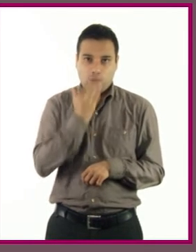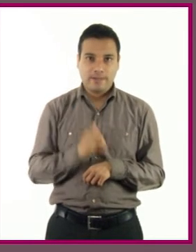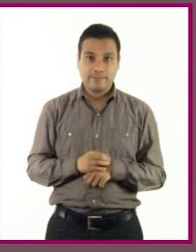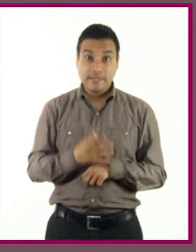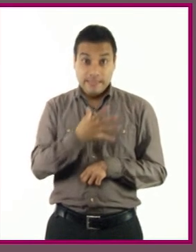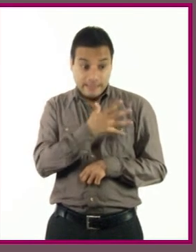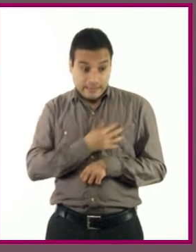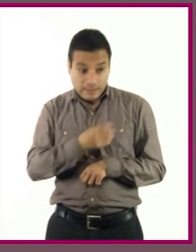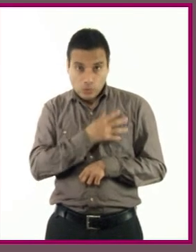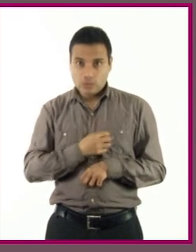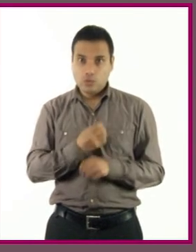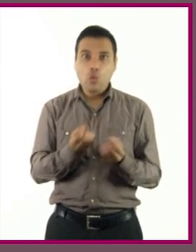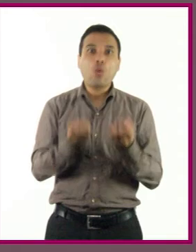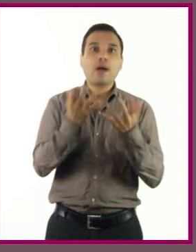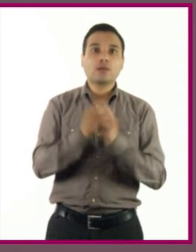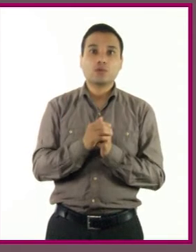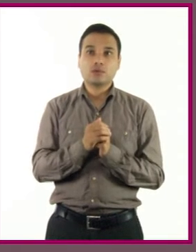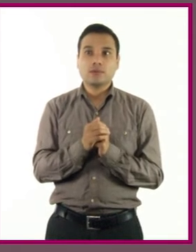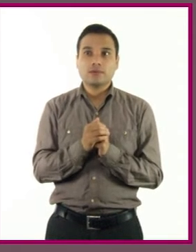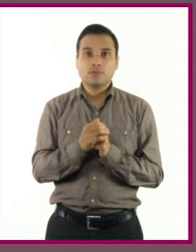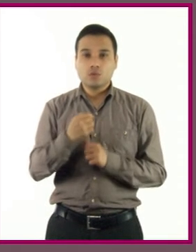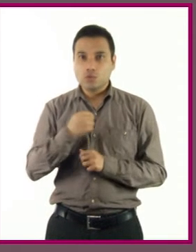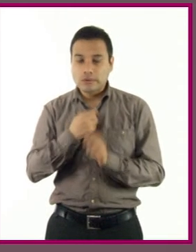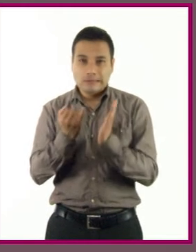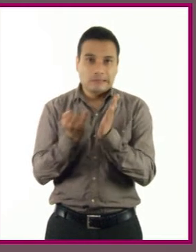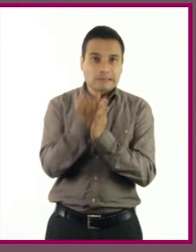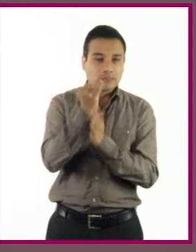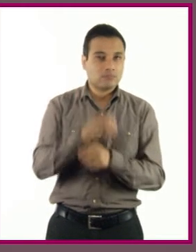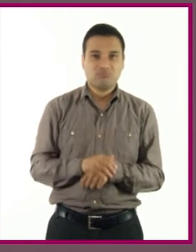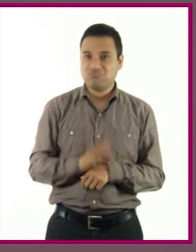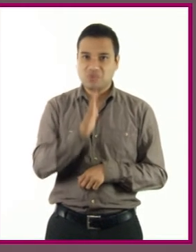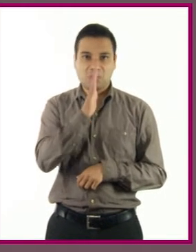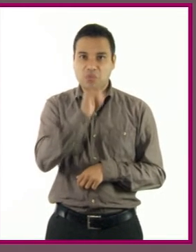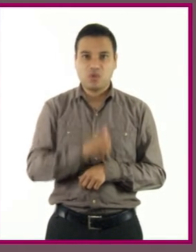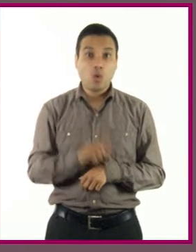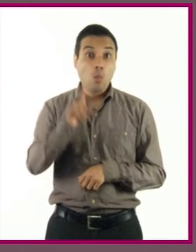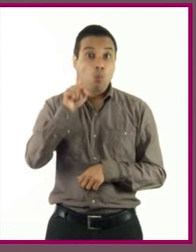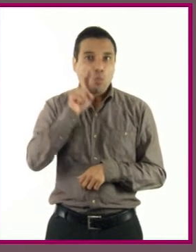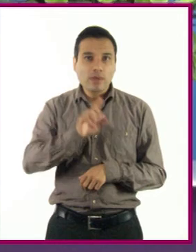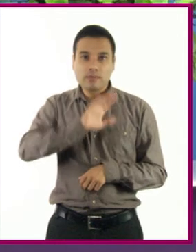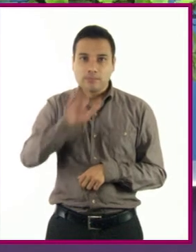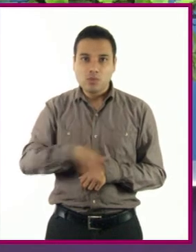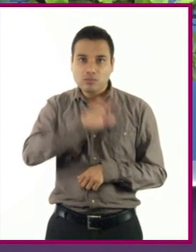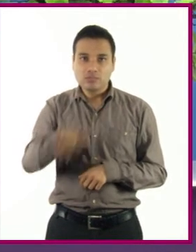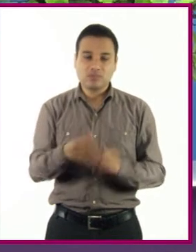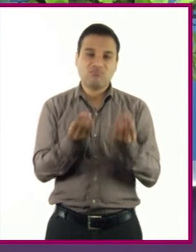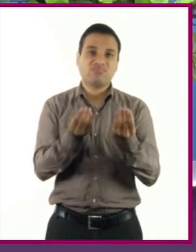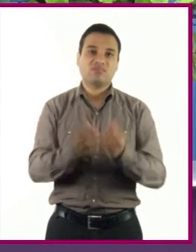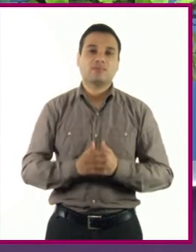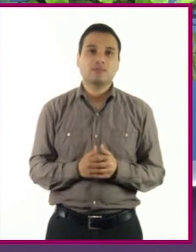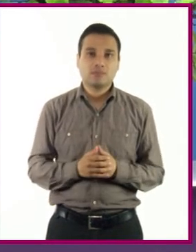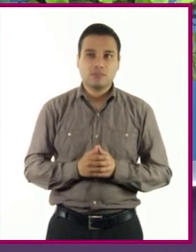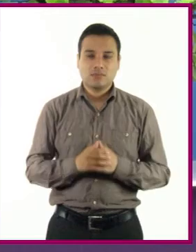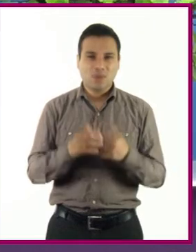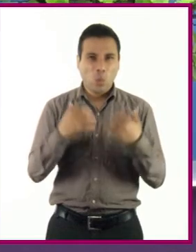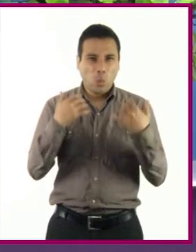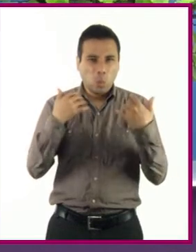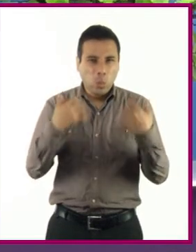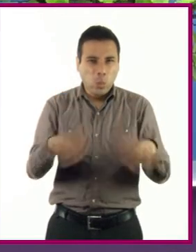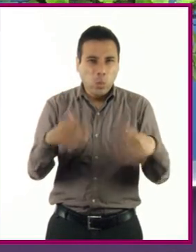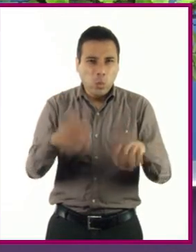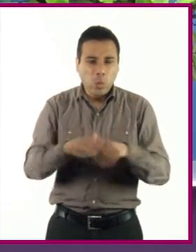y cuándo tenerlos, aumentando la mortalidad materna e infantil. No cabe duda que